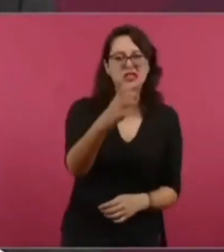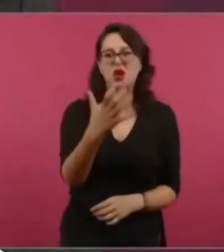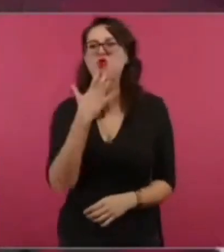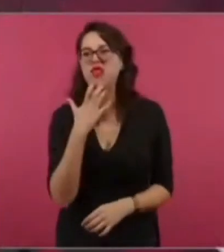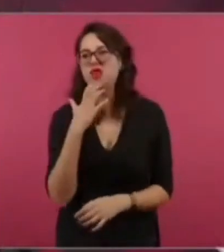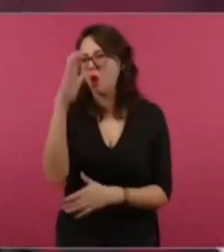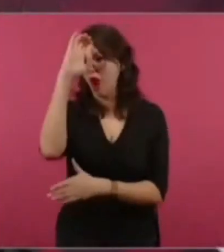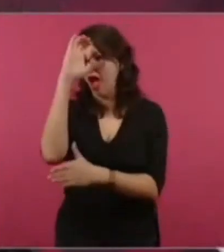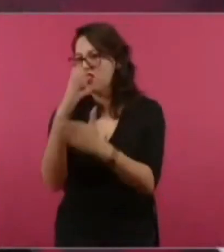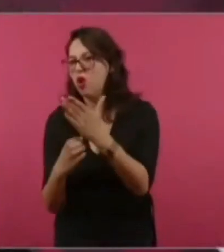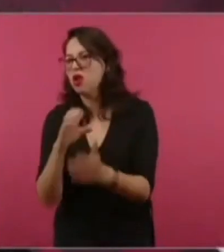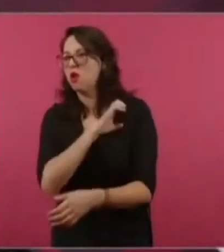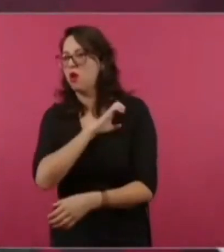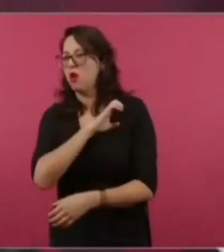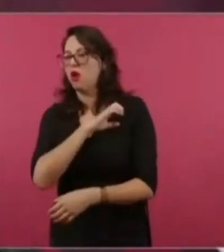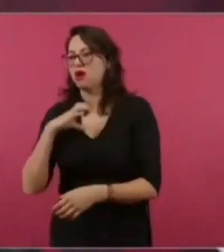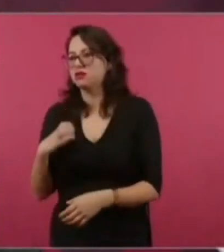poema